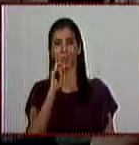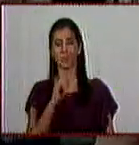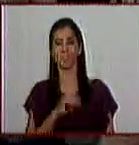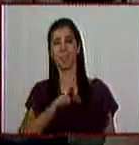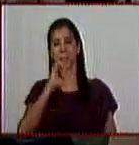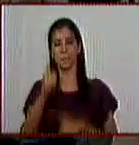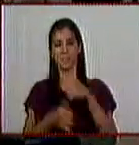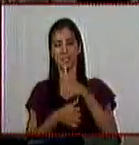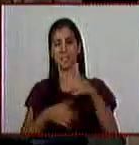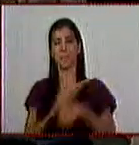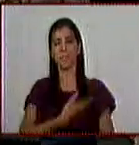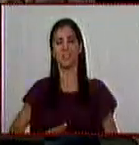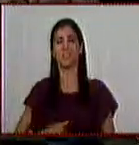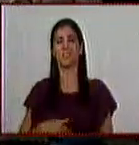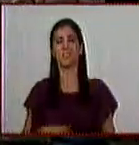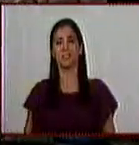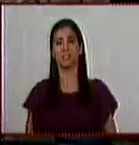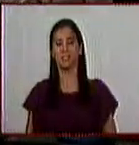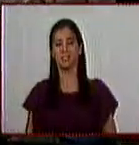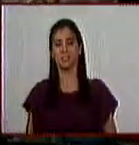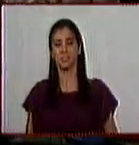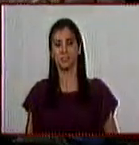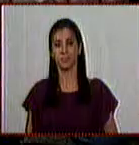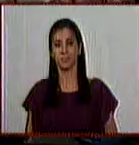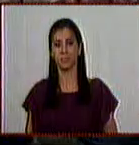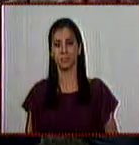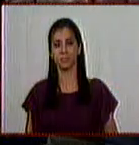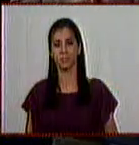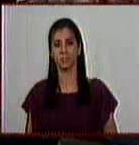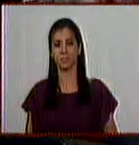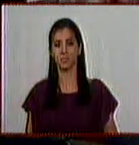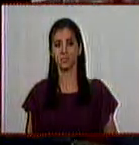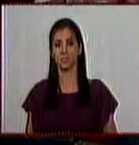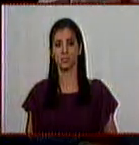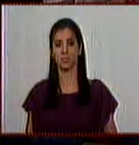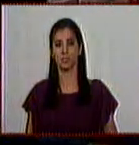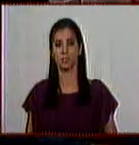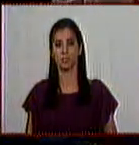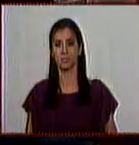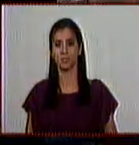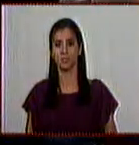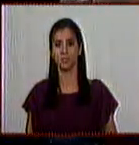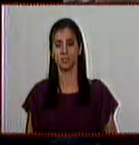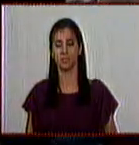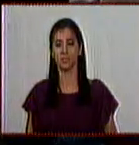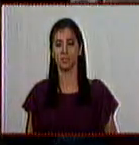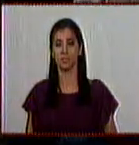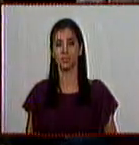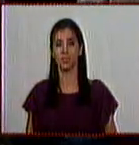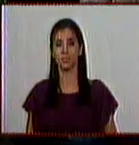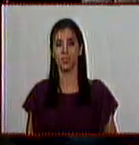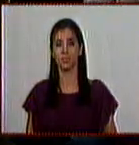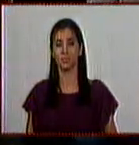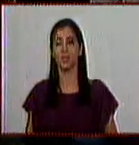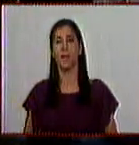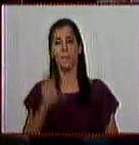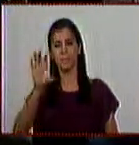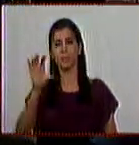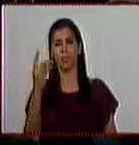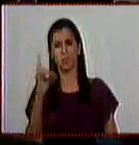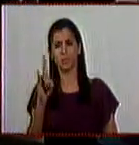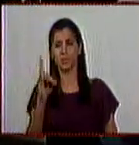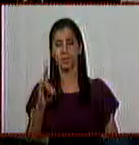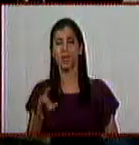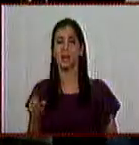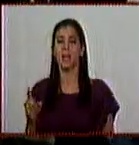vipr ente Álvaro García linera vicepresidente del hermano presidente Evo Morales